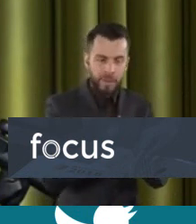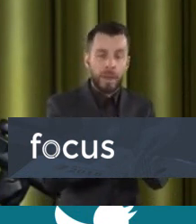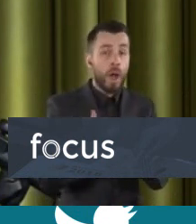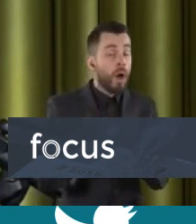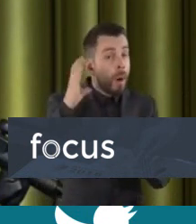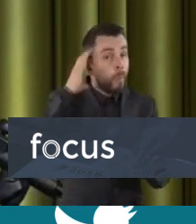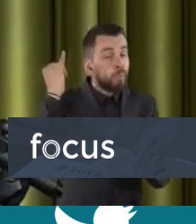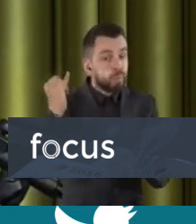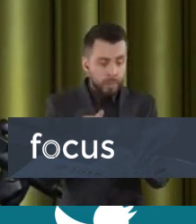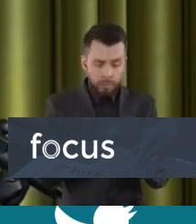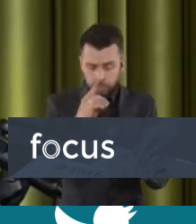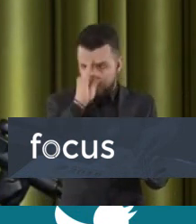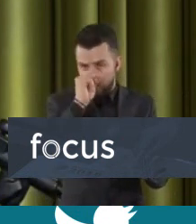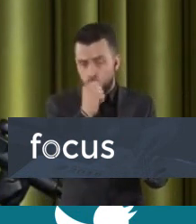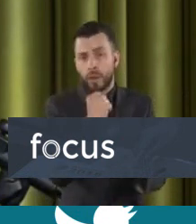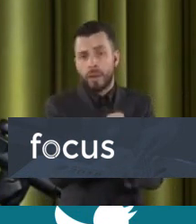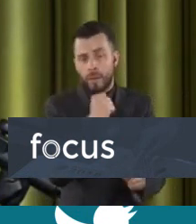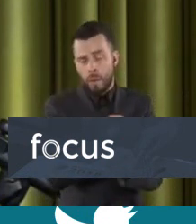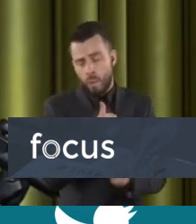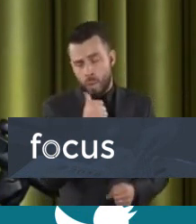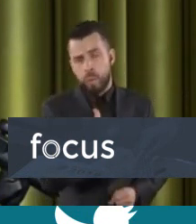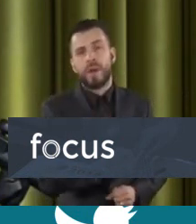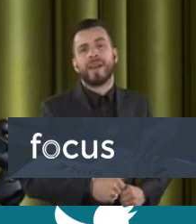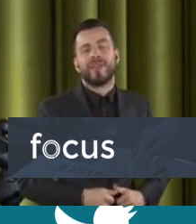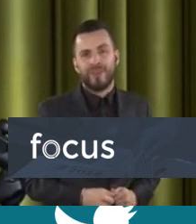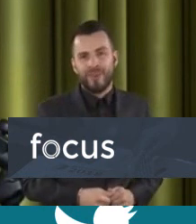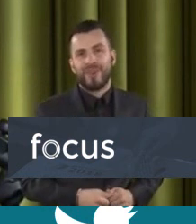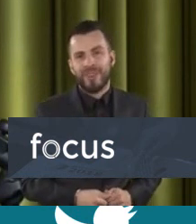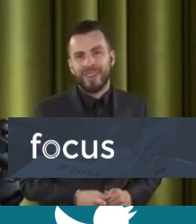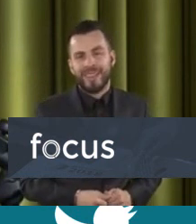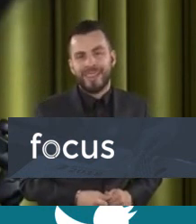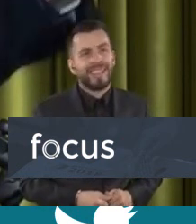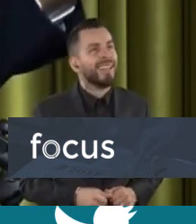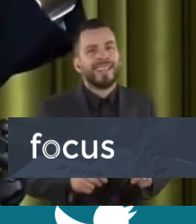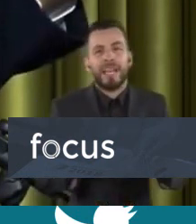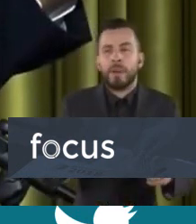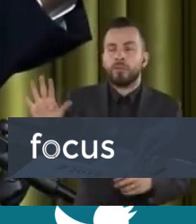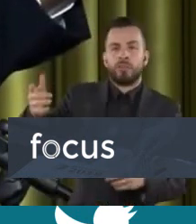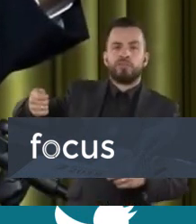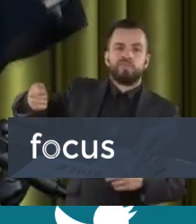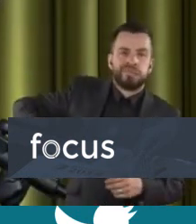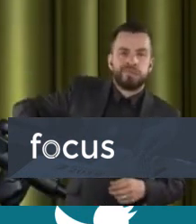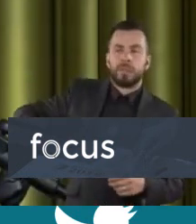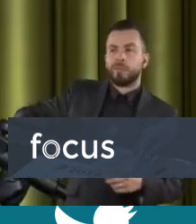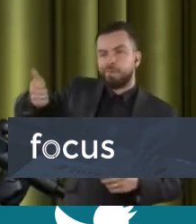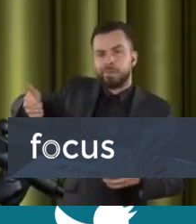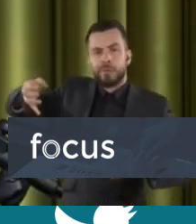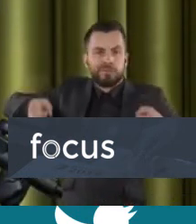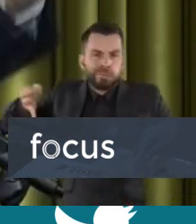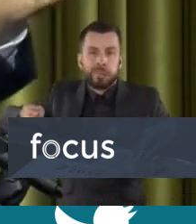tenemos que decir que ha hecho una labor muy importante, mucho más allá de cualquier tribunal que se